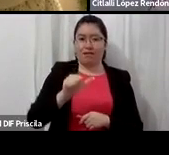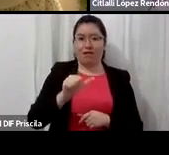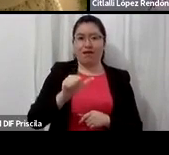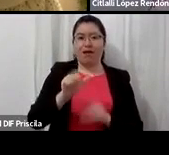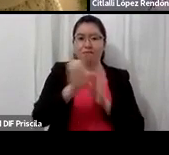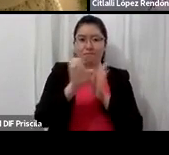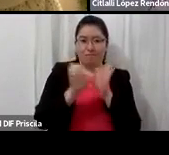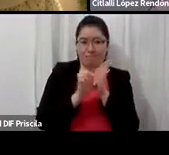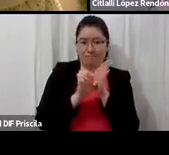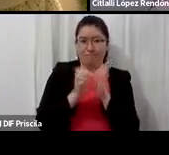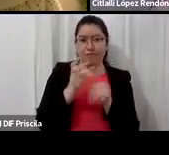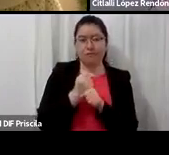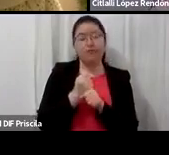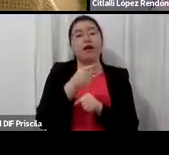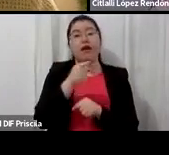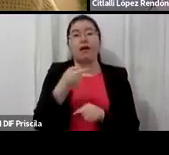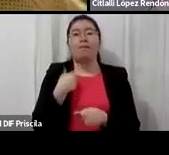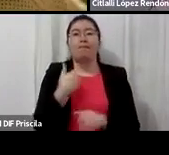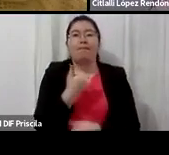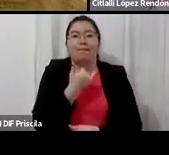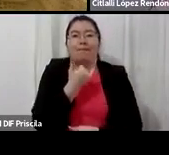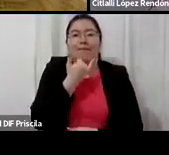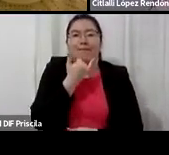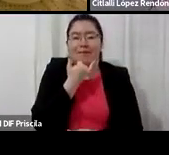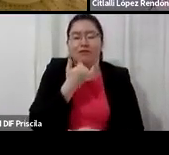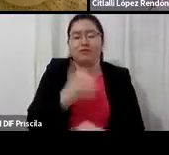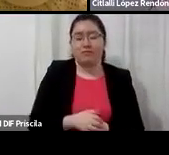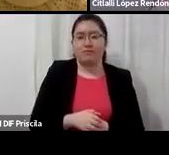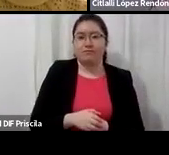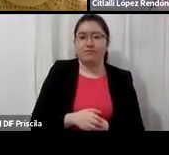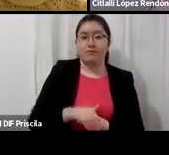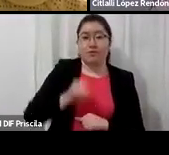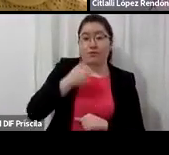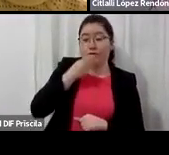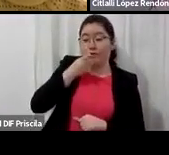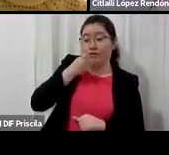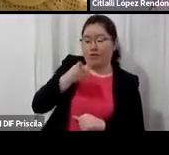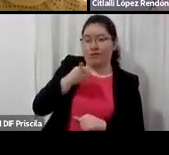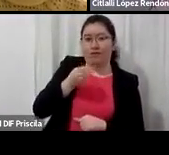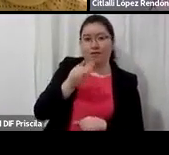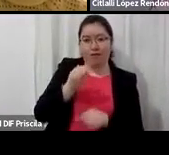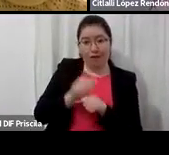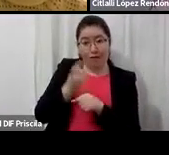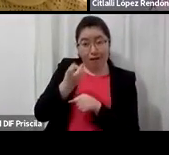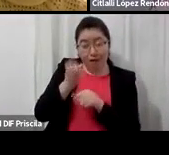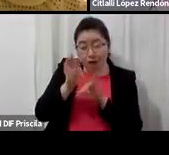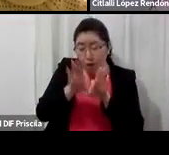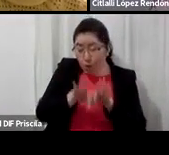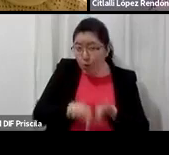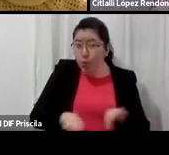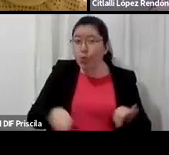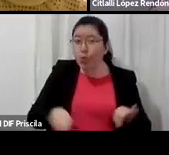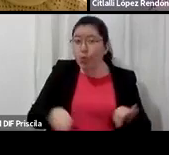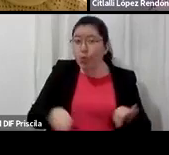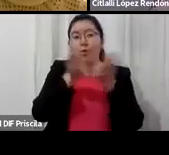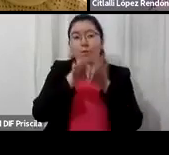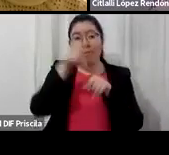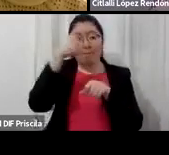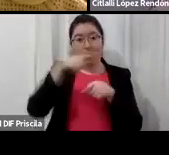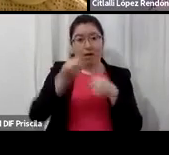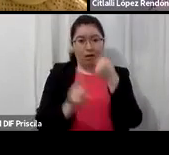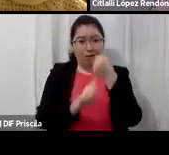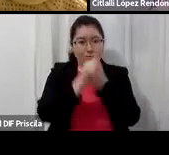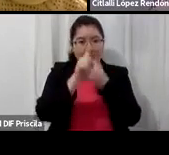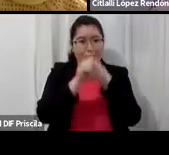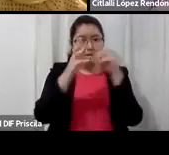Que hay algunas distinciones. Y nos continúan diciendo, me parece que este elemento es fundamental en la resolución de conflictos. La